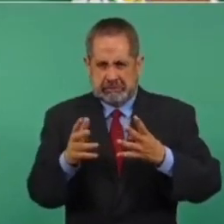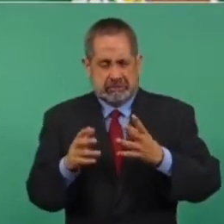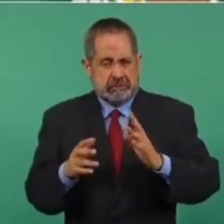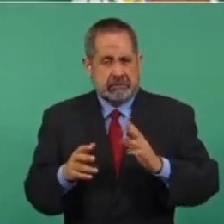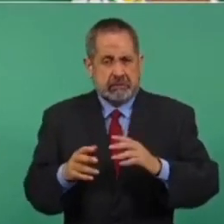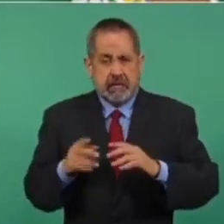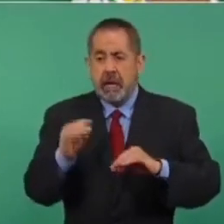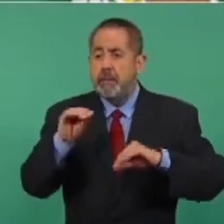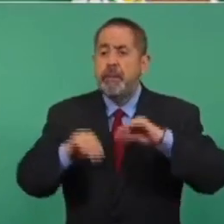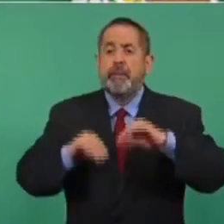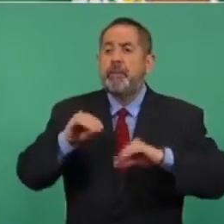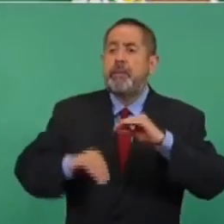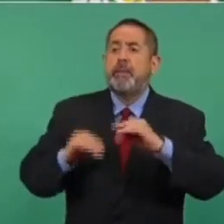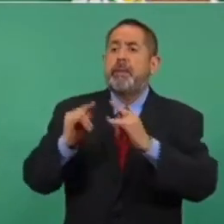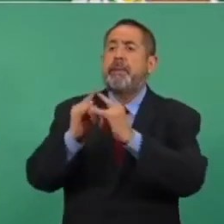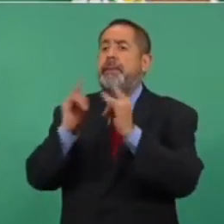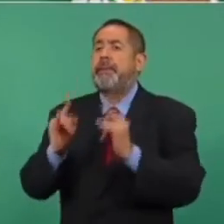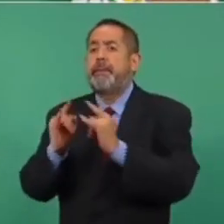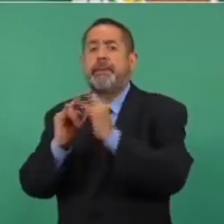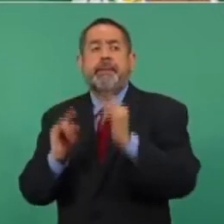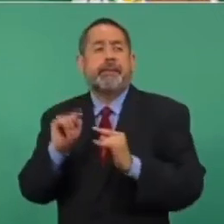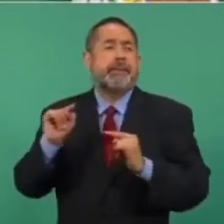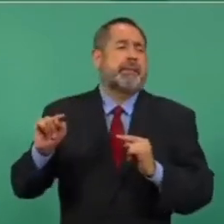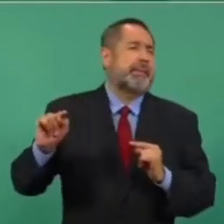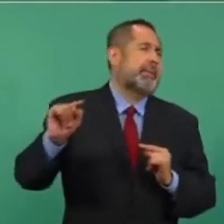se van a instalar